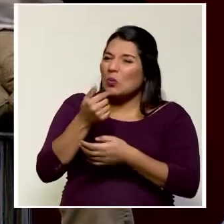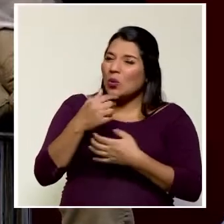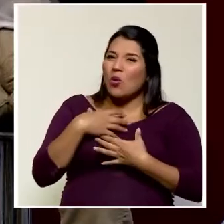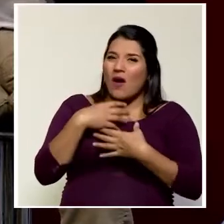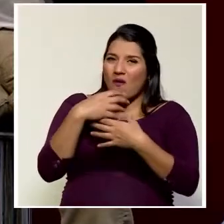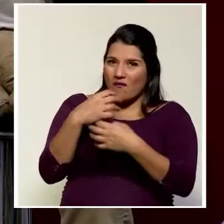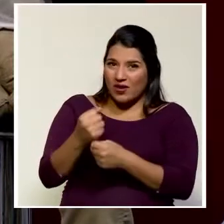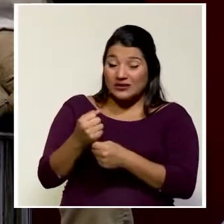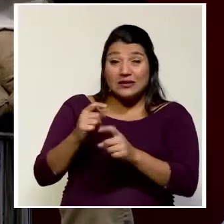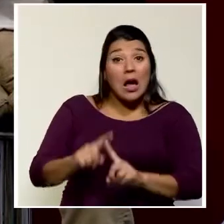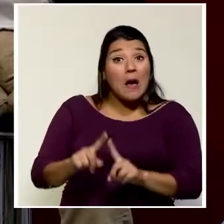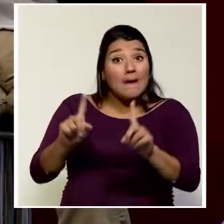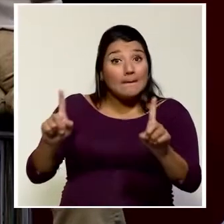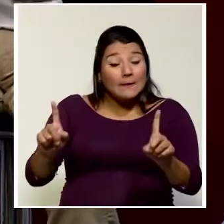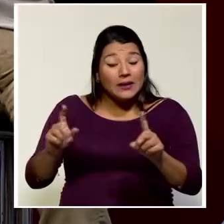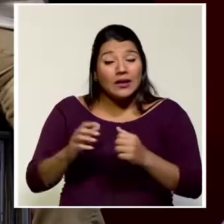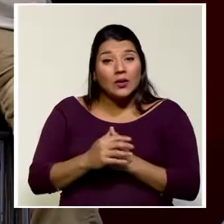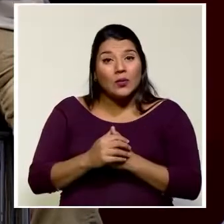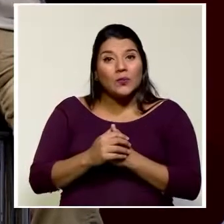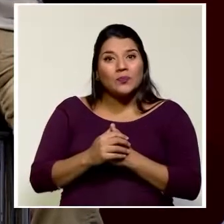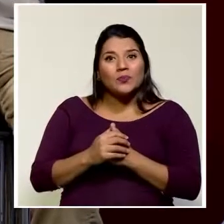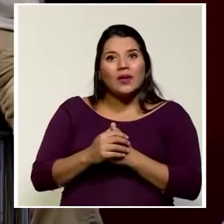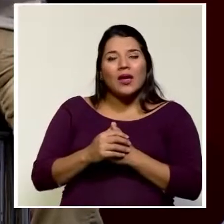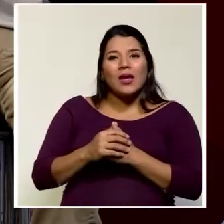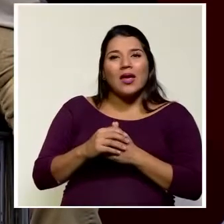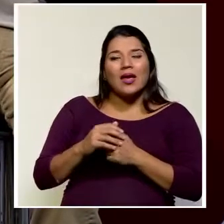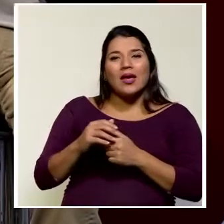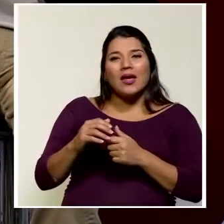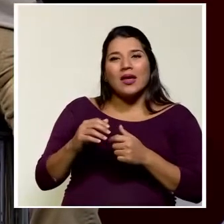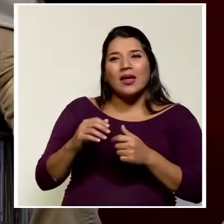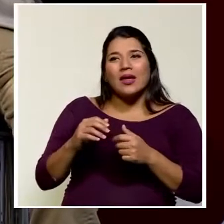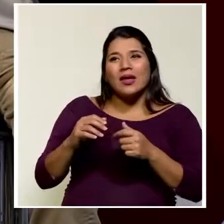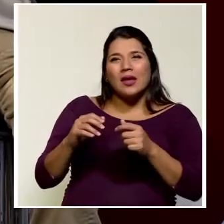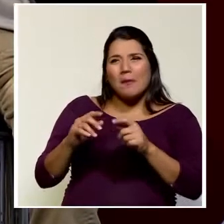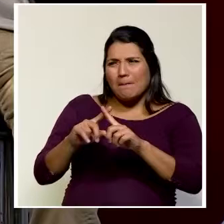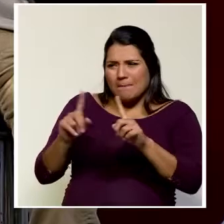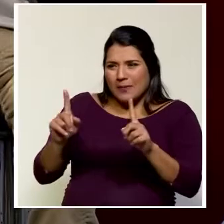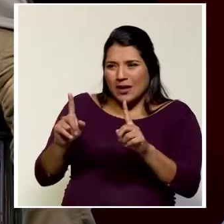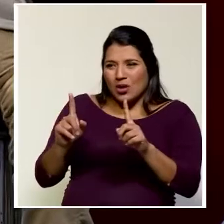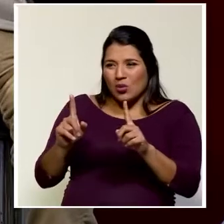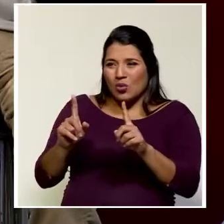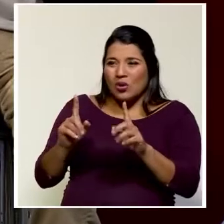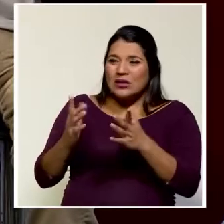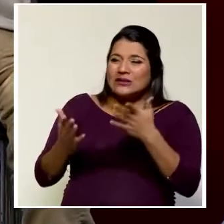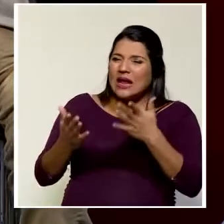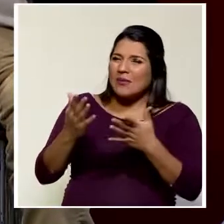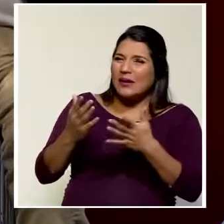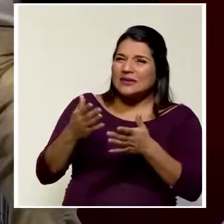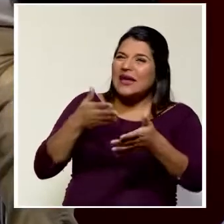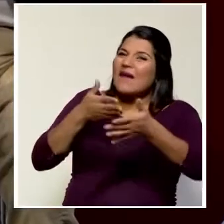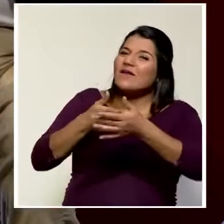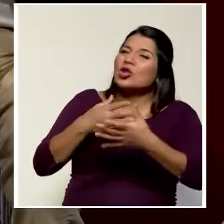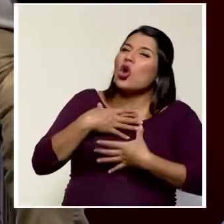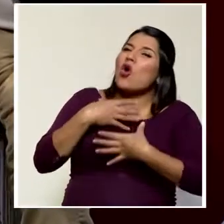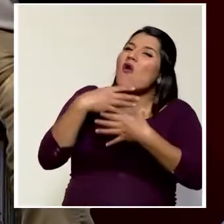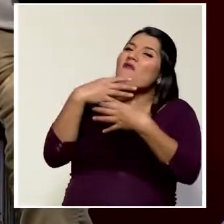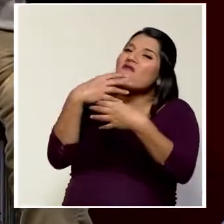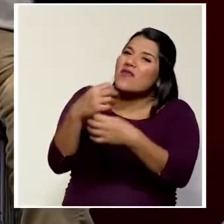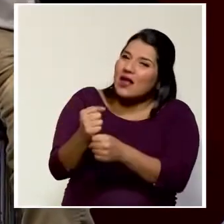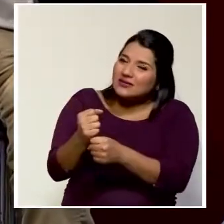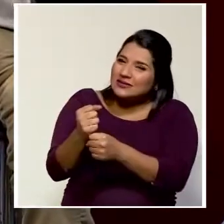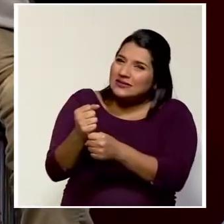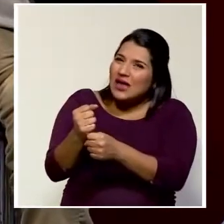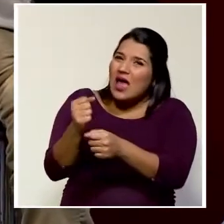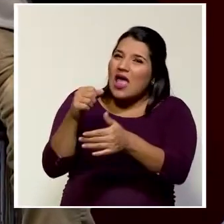confianza, pero es un minar la confianza en temas de integridad. Sí. Y en hechos aislados. En hechos